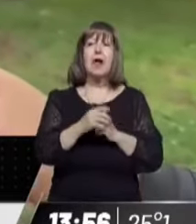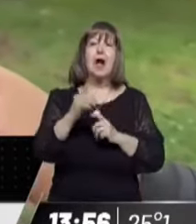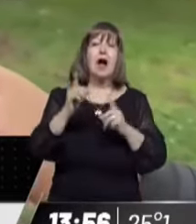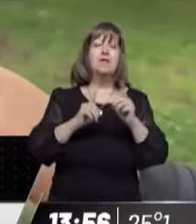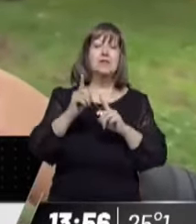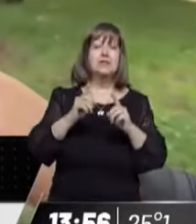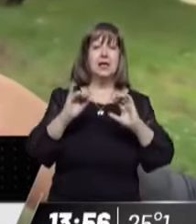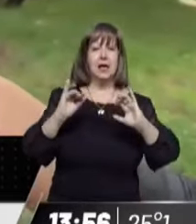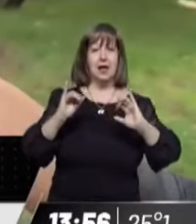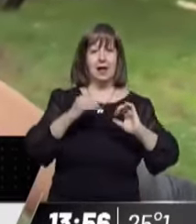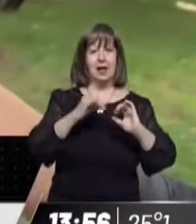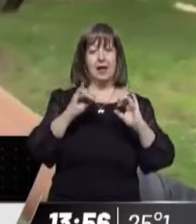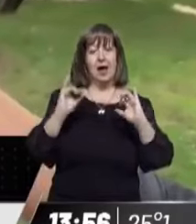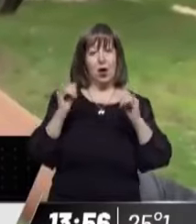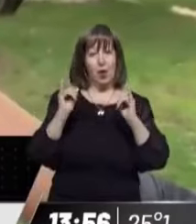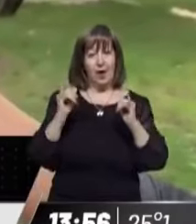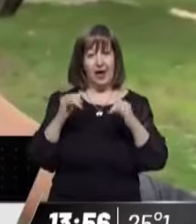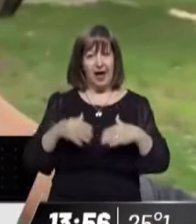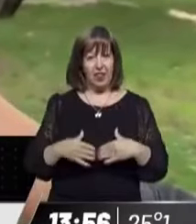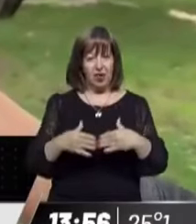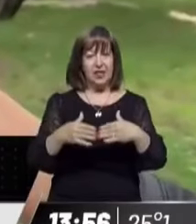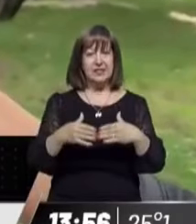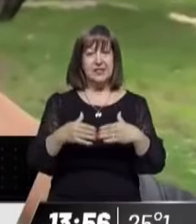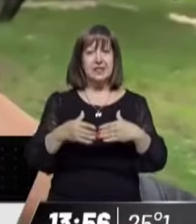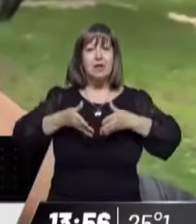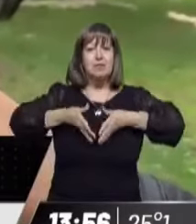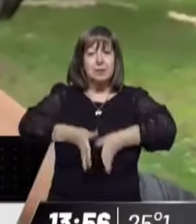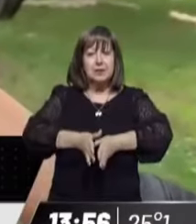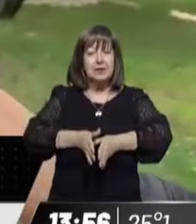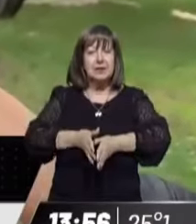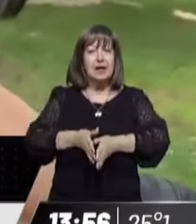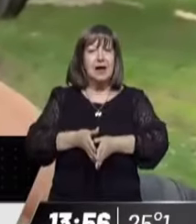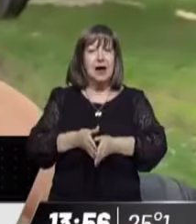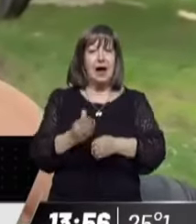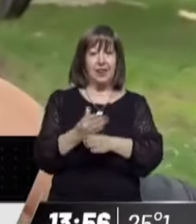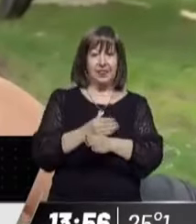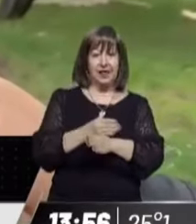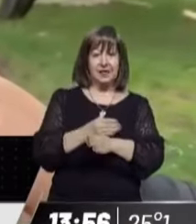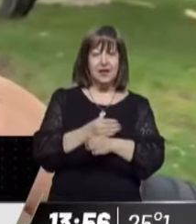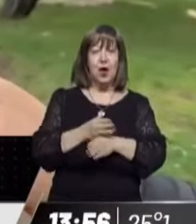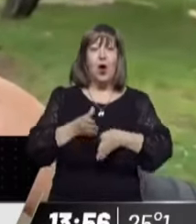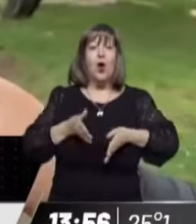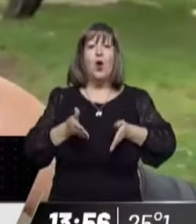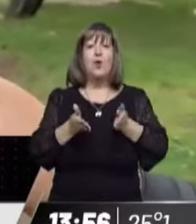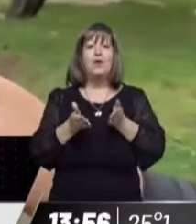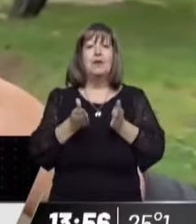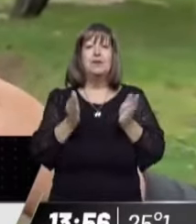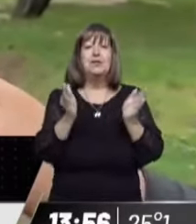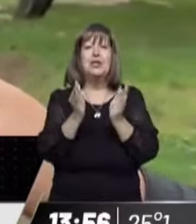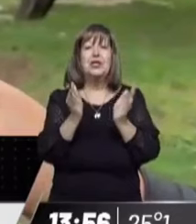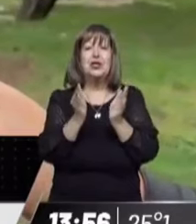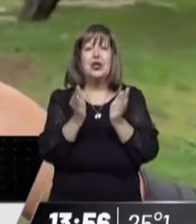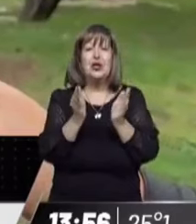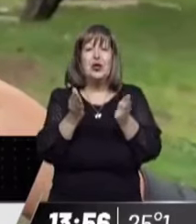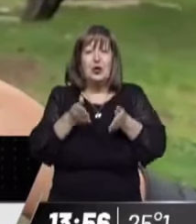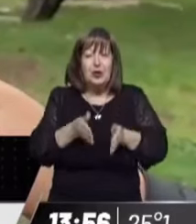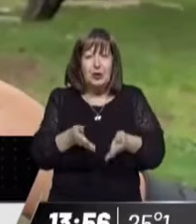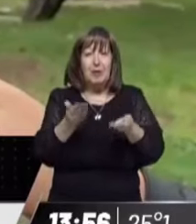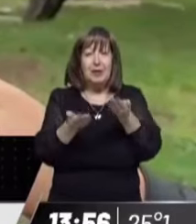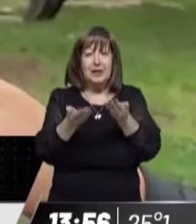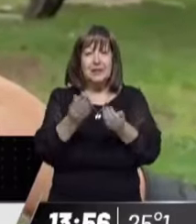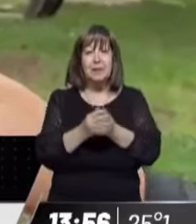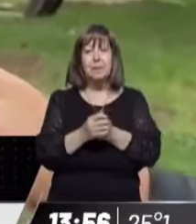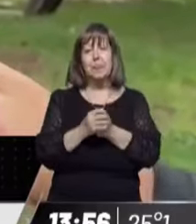mamás adolescentes tienen más riesgo de tener parto prematuro, fundamentalmente, o bebés de bajo peso. Y bueno, y con respecto